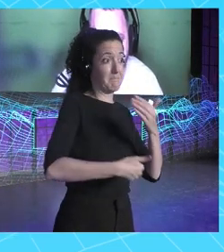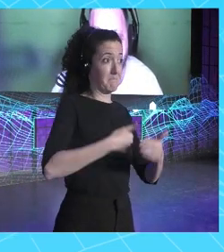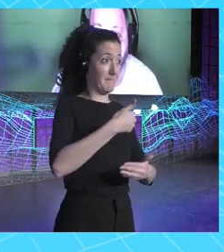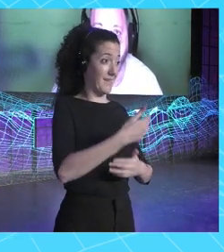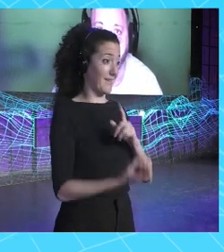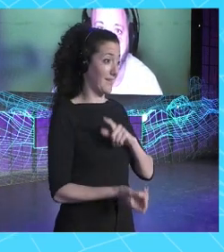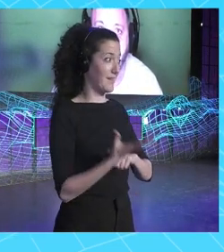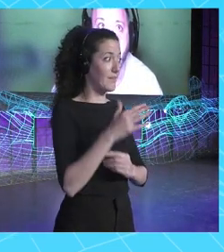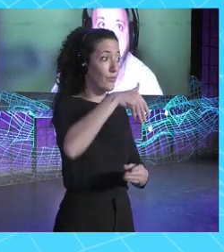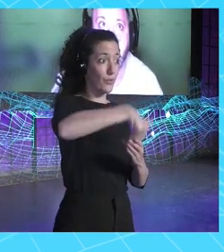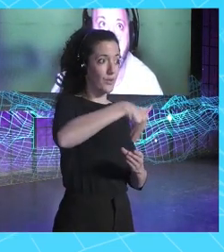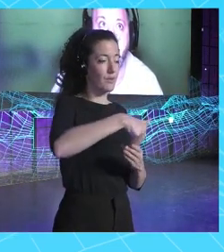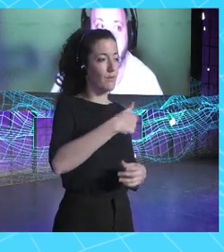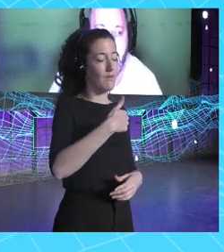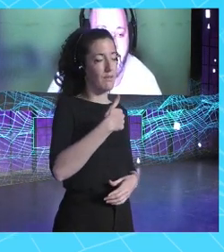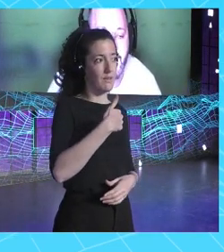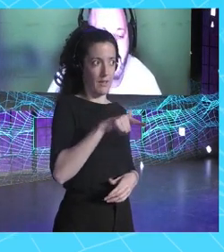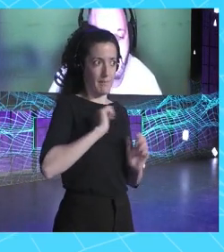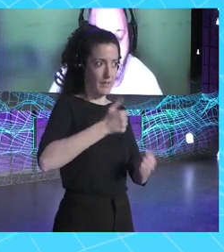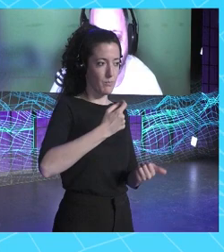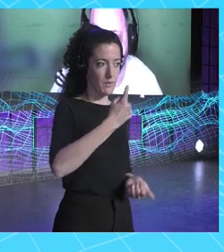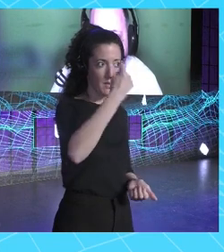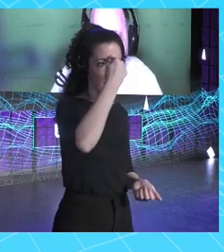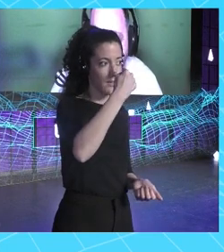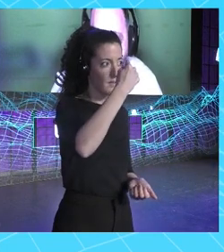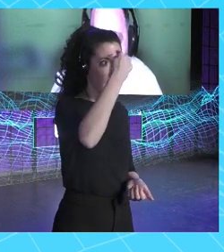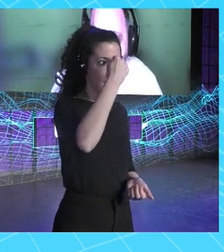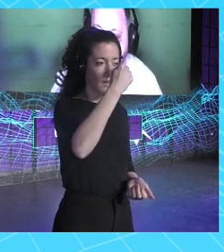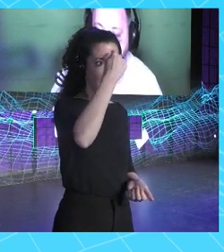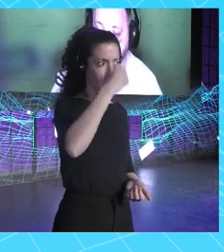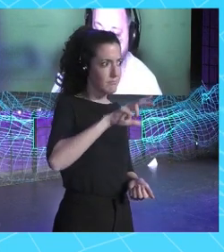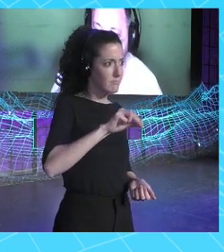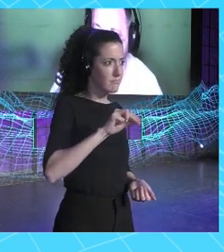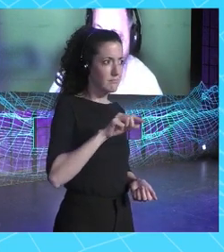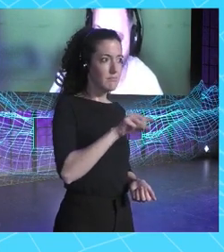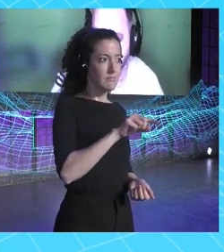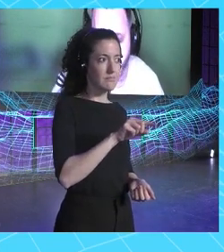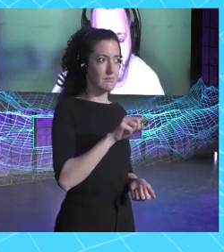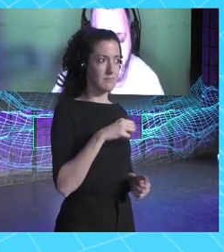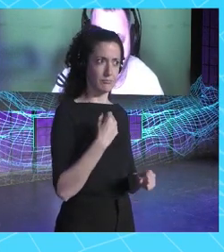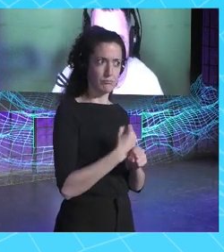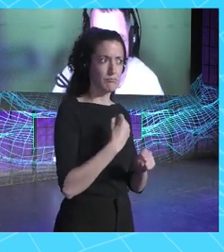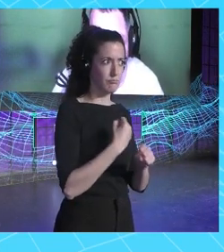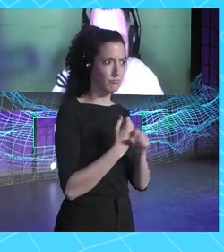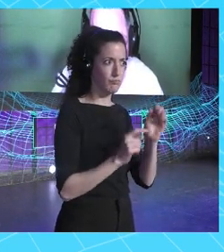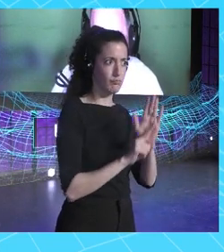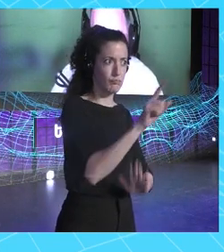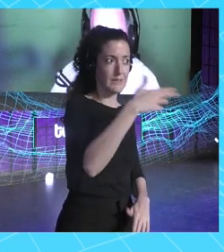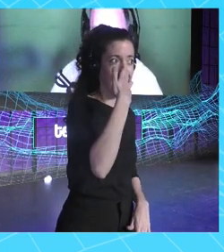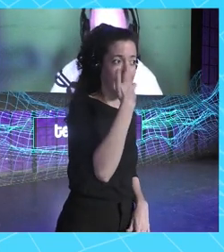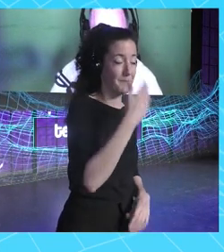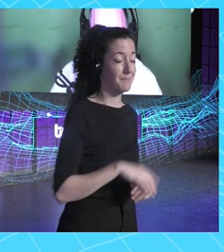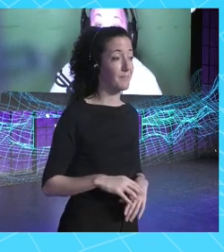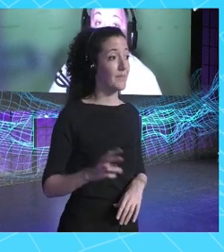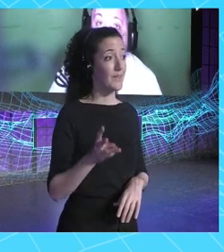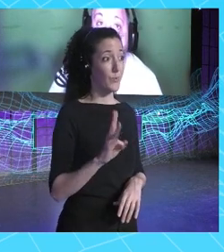a a obsesionar y a pensar ostras aquí aquí hay cosas que hacer no Y fue precisamente Willyrex quien me